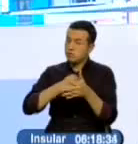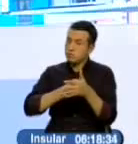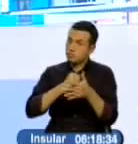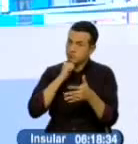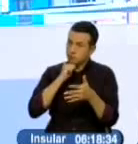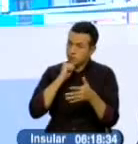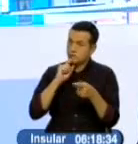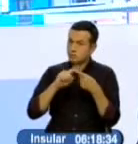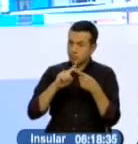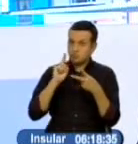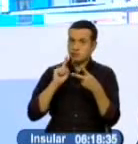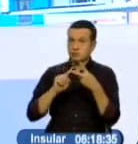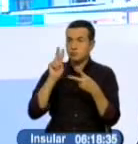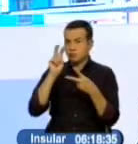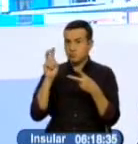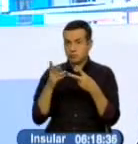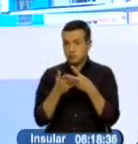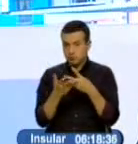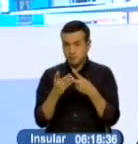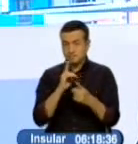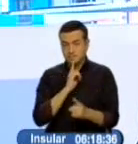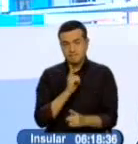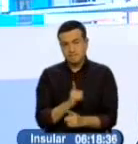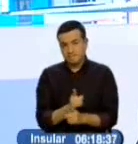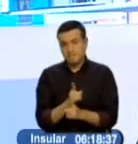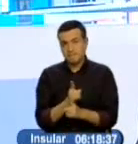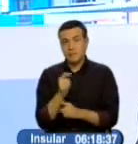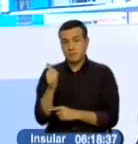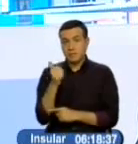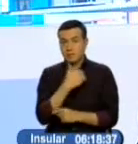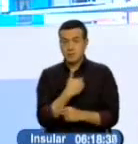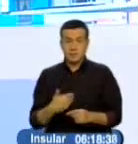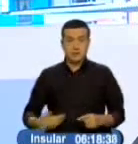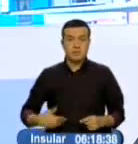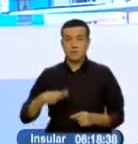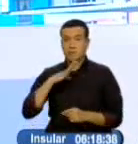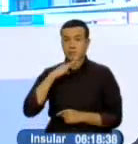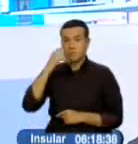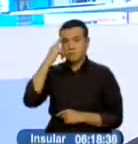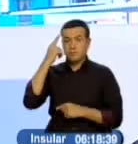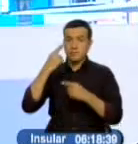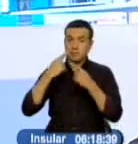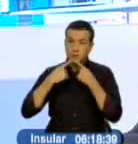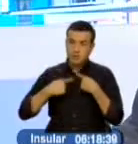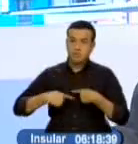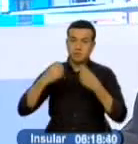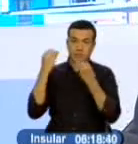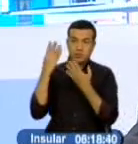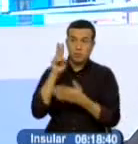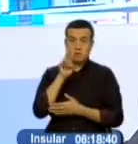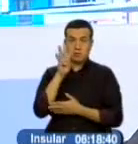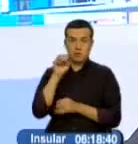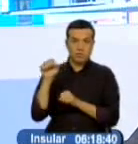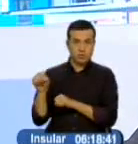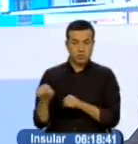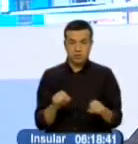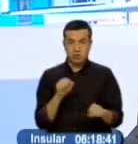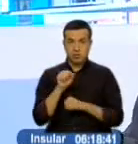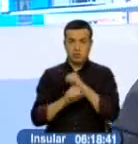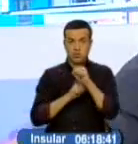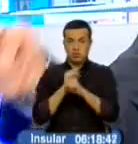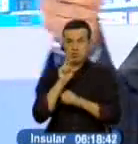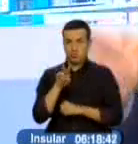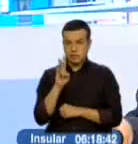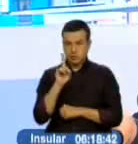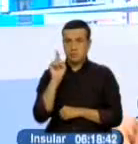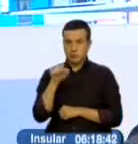pendiente es el que tú ya lo señalaste, y de alguna forma el propio presidente Rafael Correa, no en el discurso de este 24 de mayo del 2017,